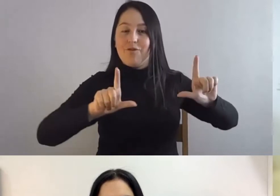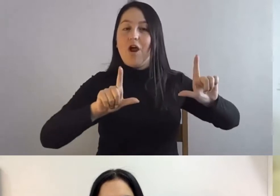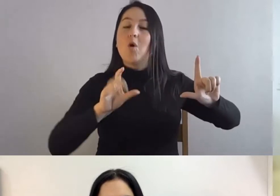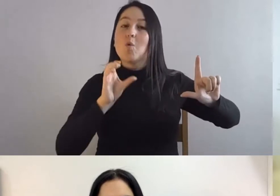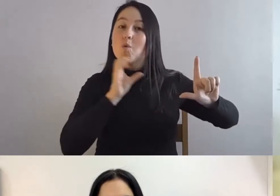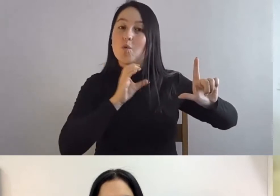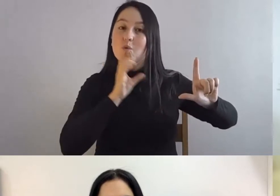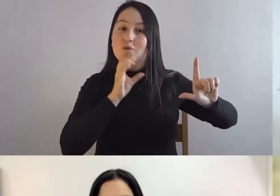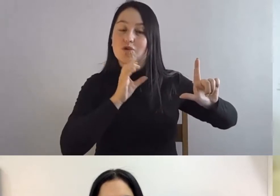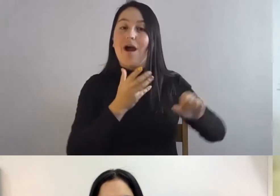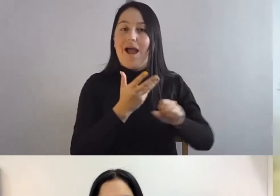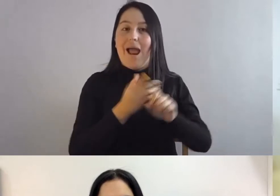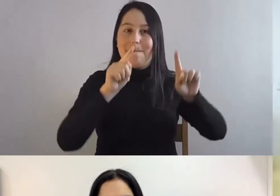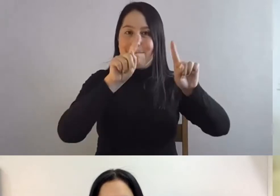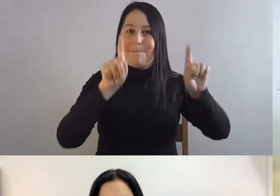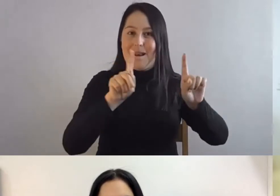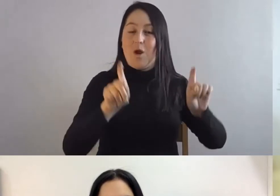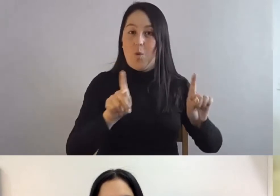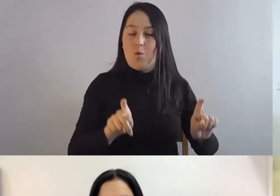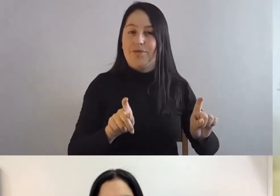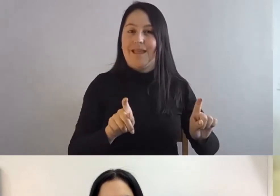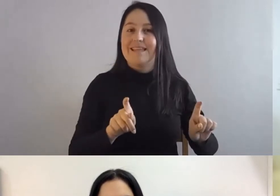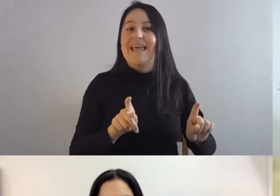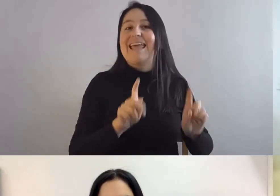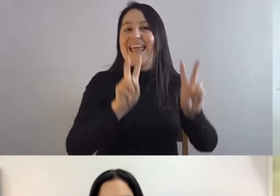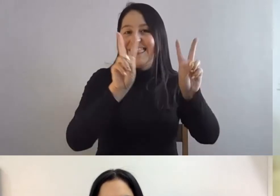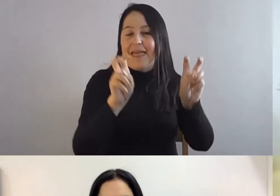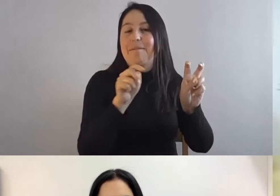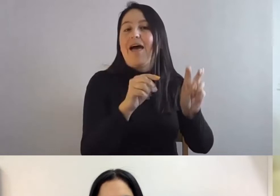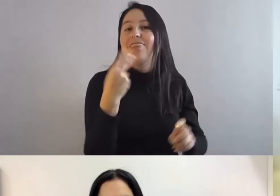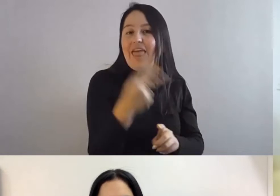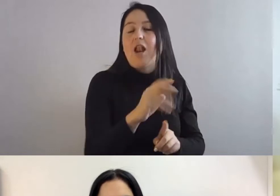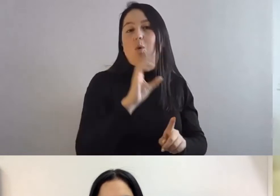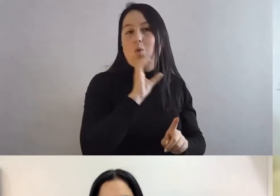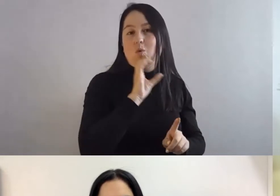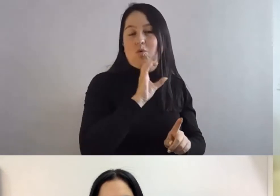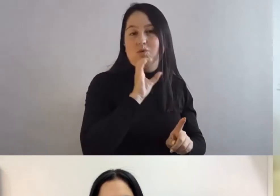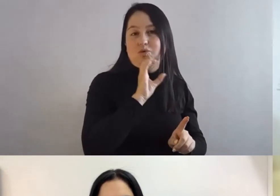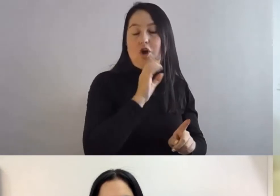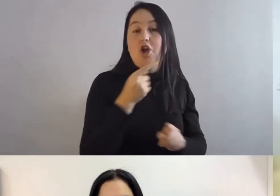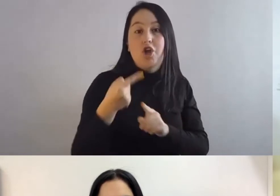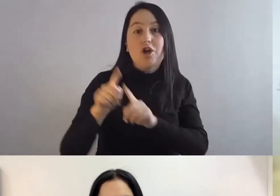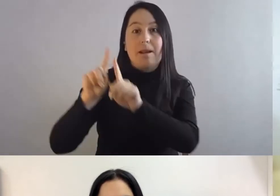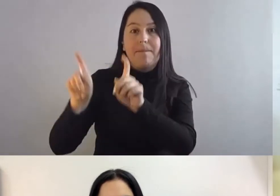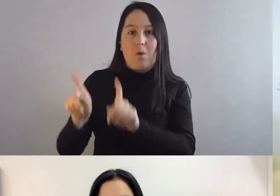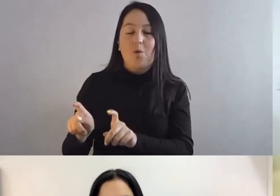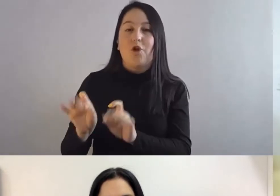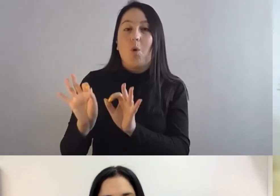que tienen relación directamente con el curso y otras preguntas que se cruzan con lo que hemos ido conversando y que de alguna forma igual se